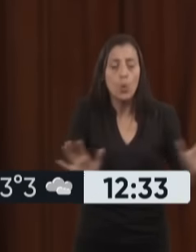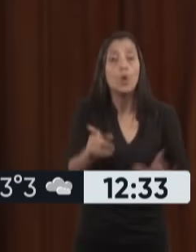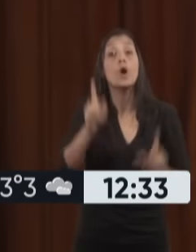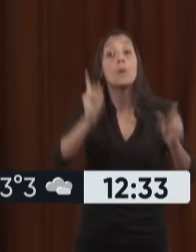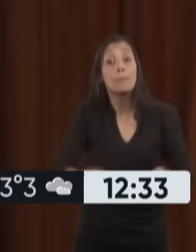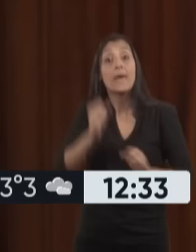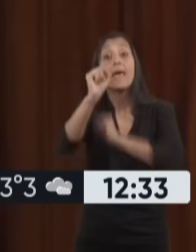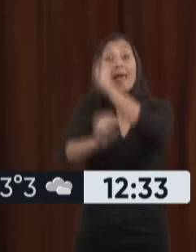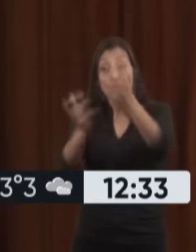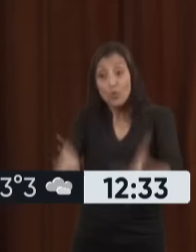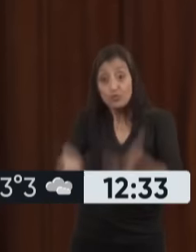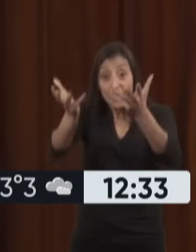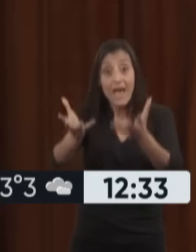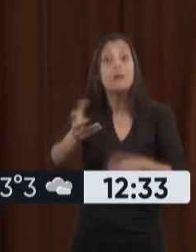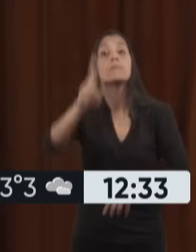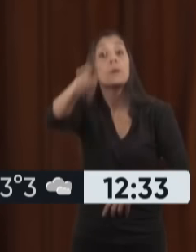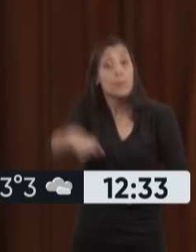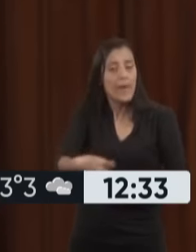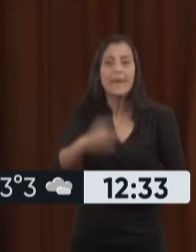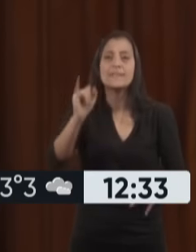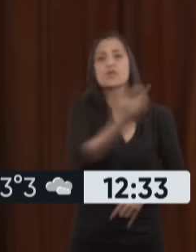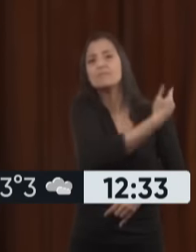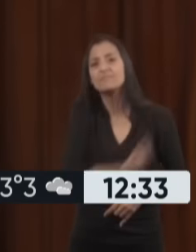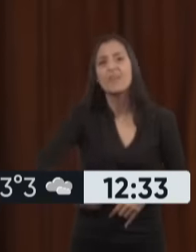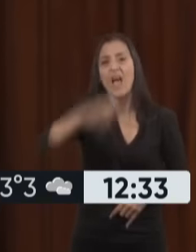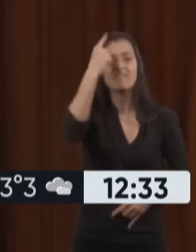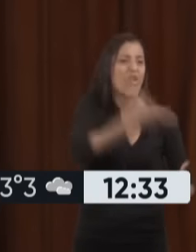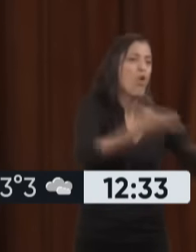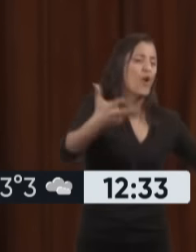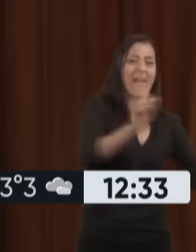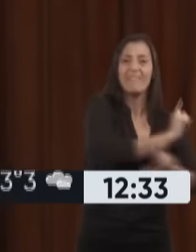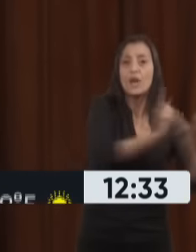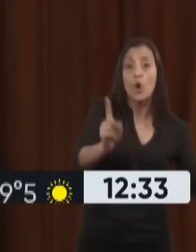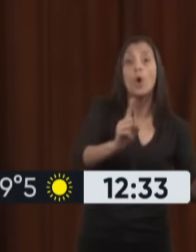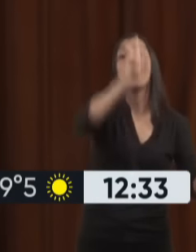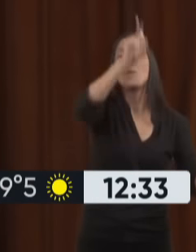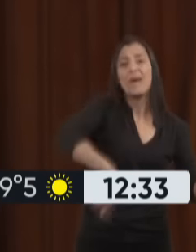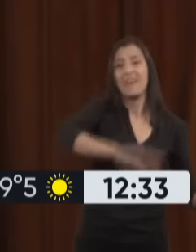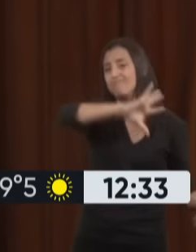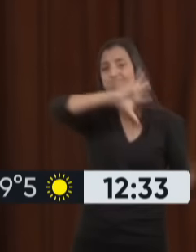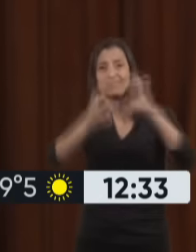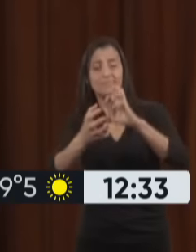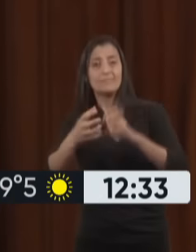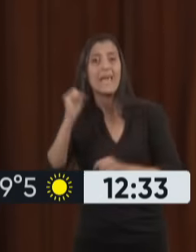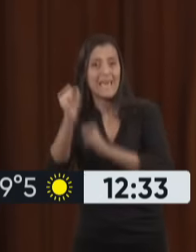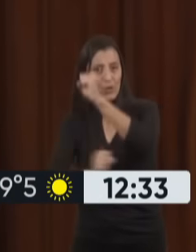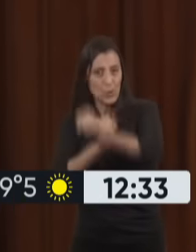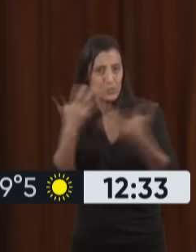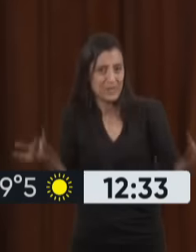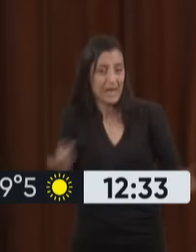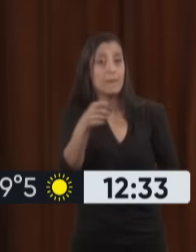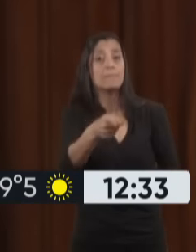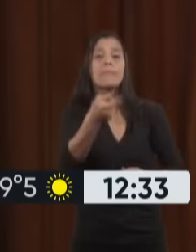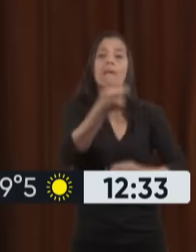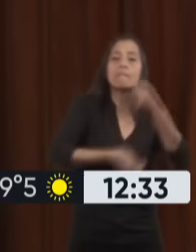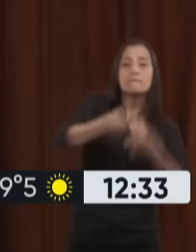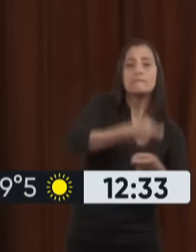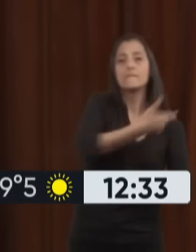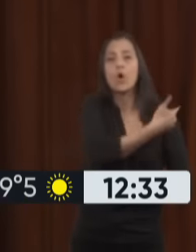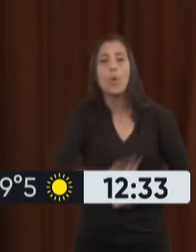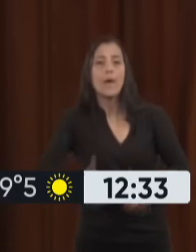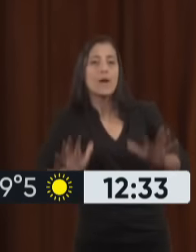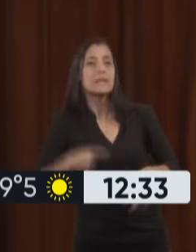desarrollo industrial es tener un Estado elefantiásico montado a sus espaldas. Esta administración está empecinada en